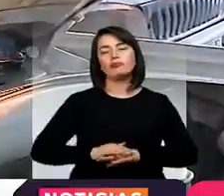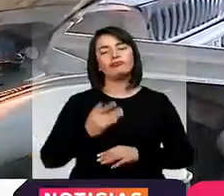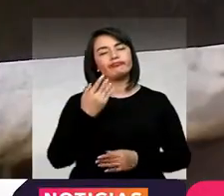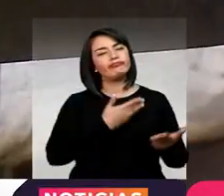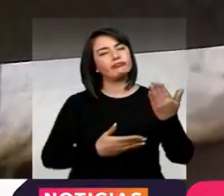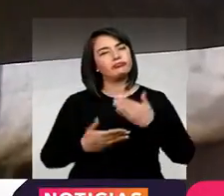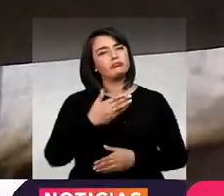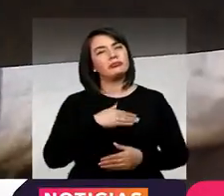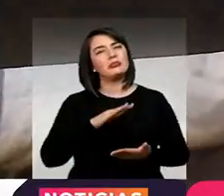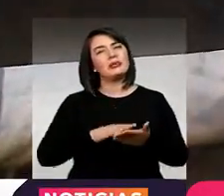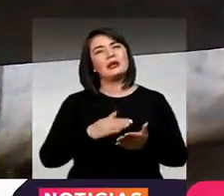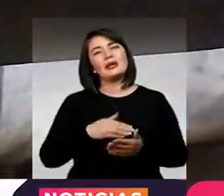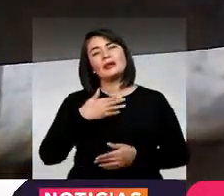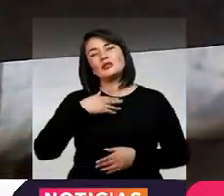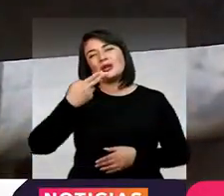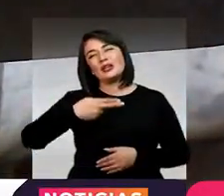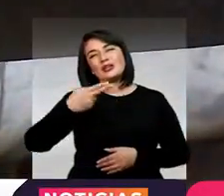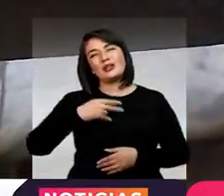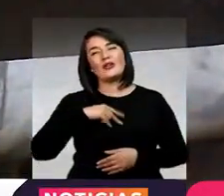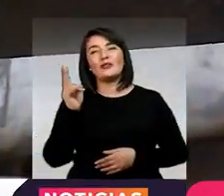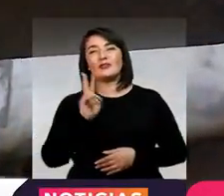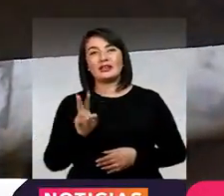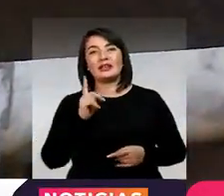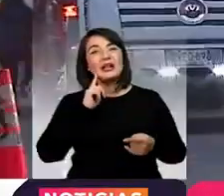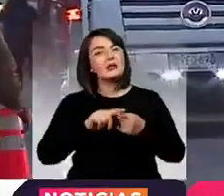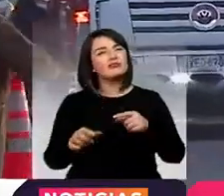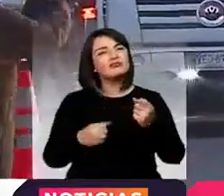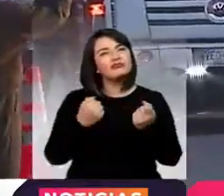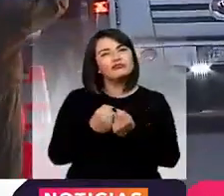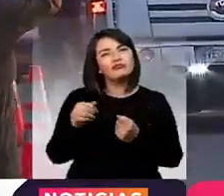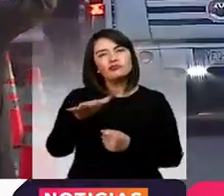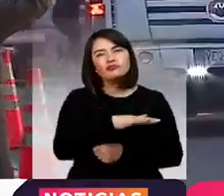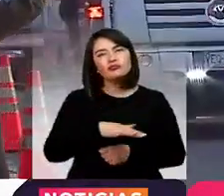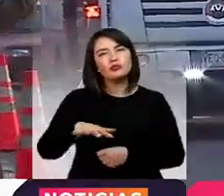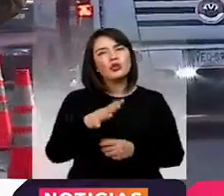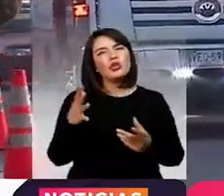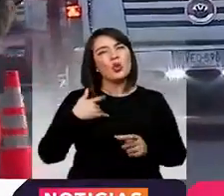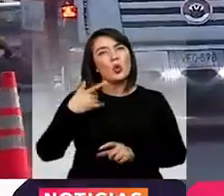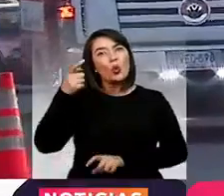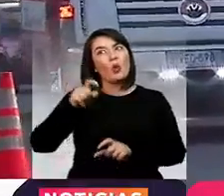hidrógeno verde para aprovechar el gran potencial que tiene el departamento de La Guajira, que